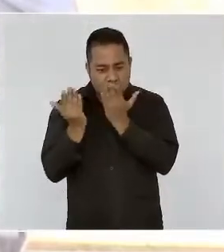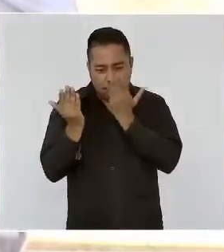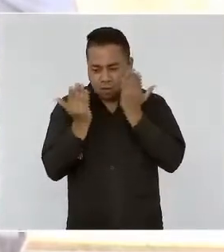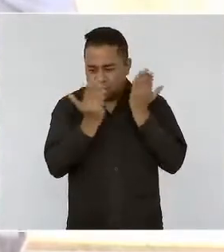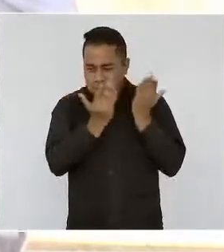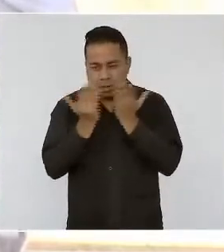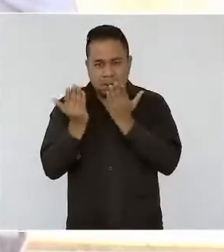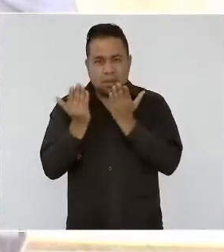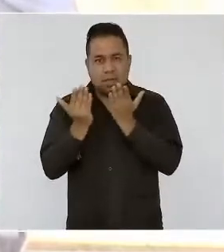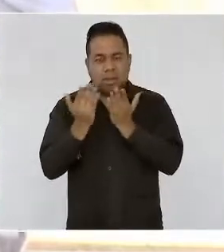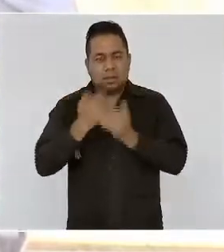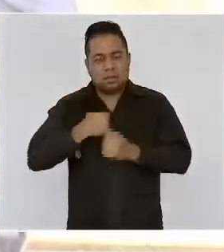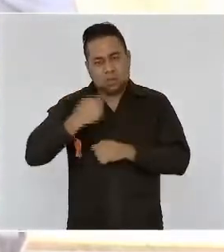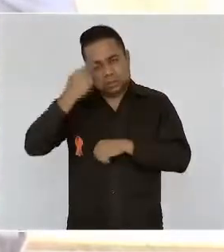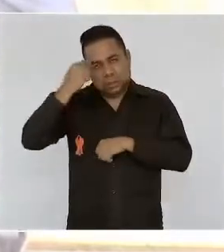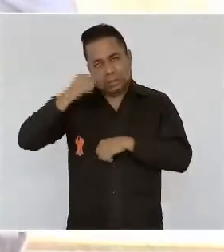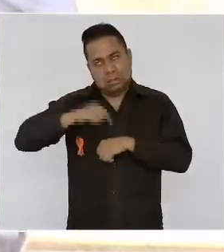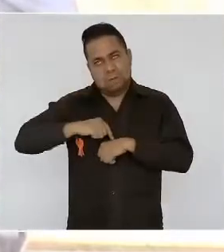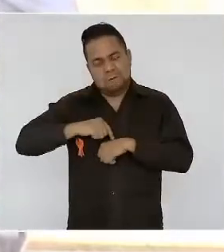yo lo creo así,